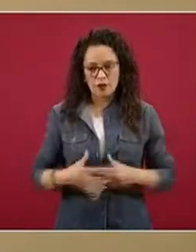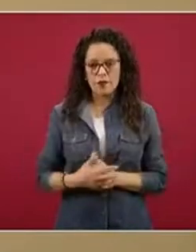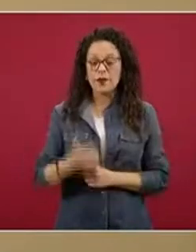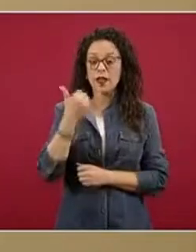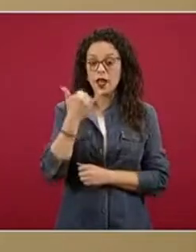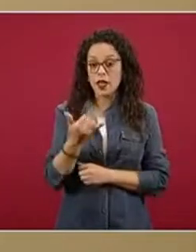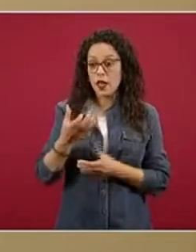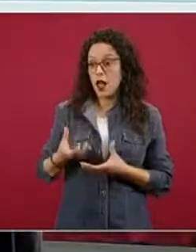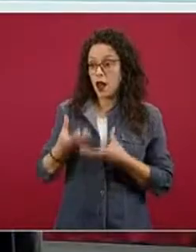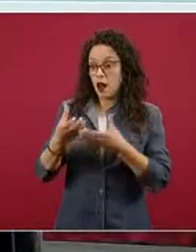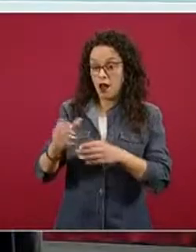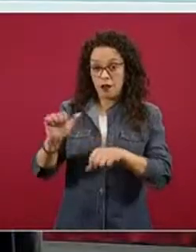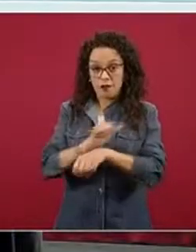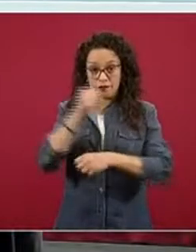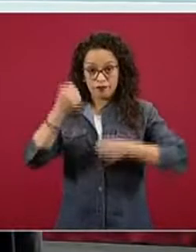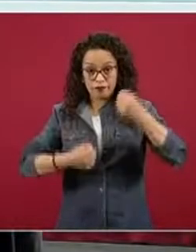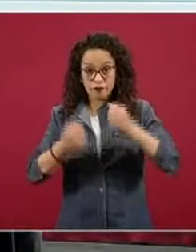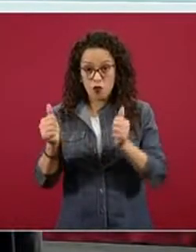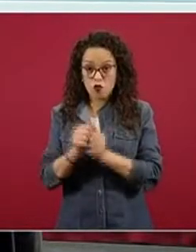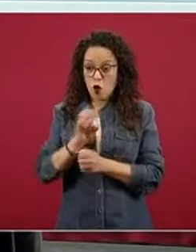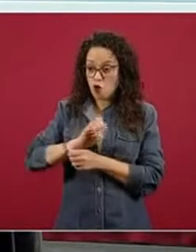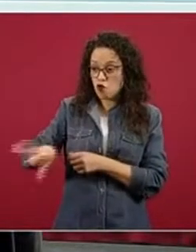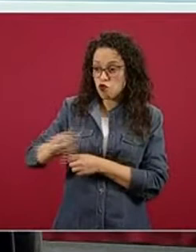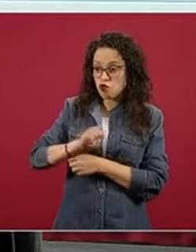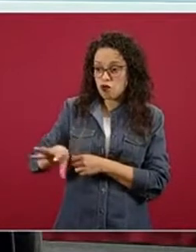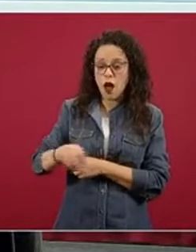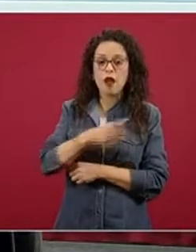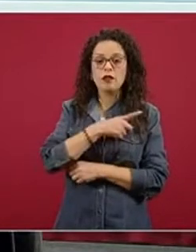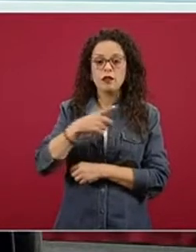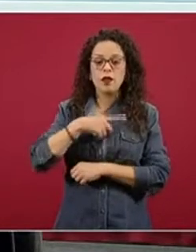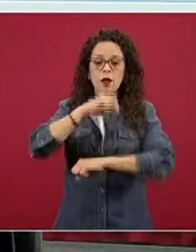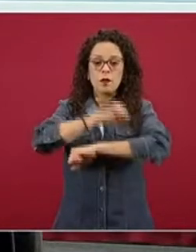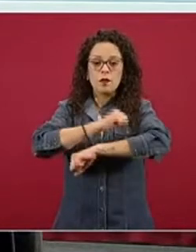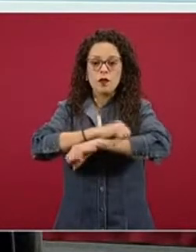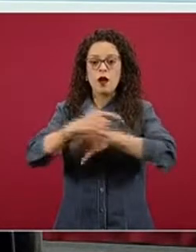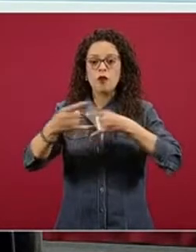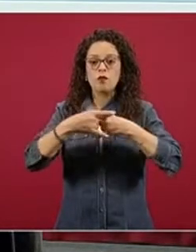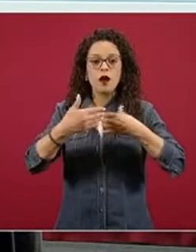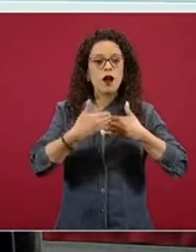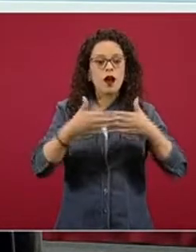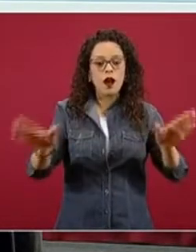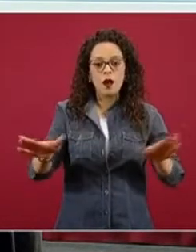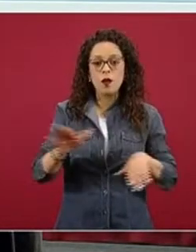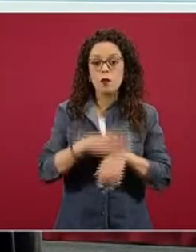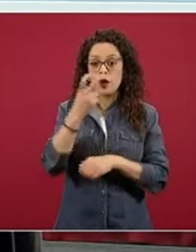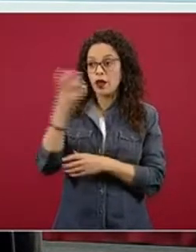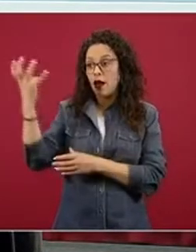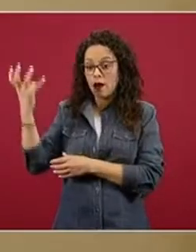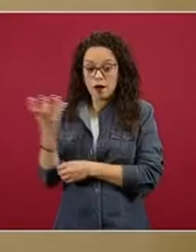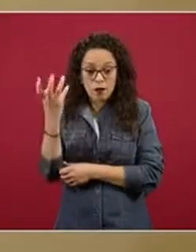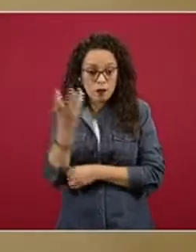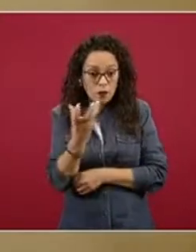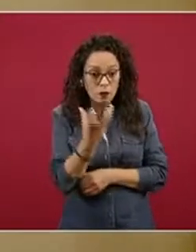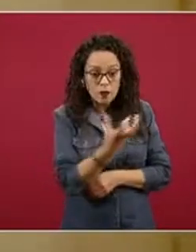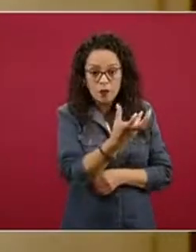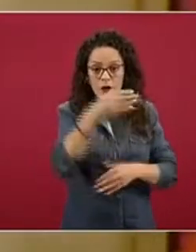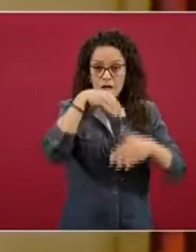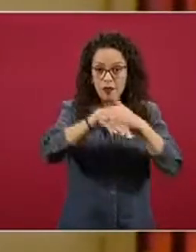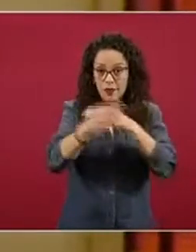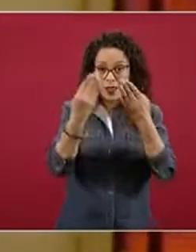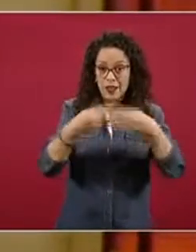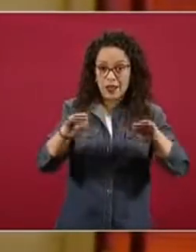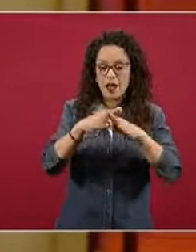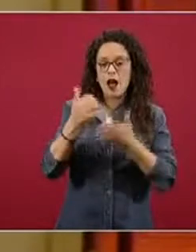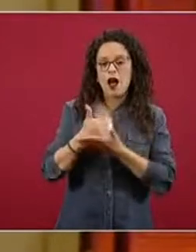nebulizaciones nosotros podamos mantener puertas y ventanas abiertas, porque la nebulización nos va a ayudar a eliminar el